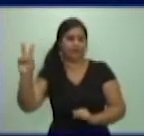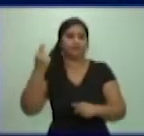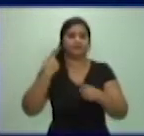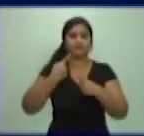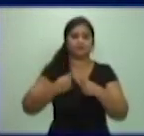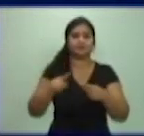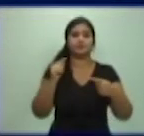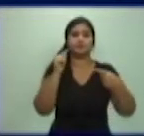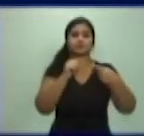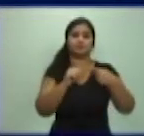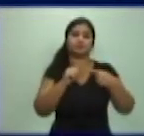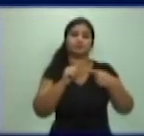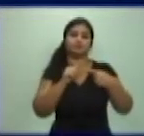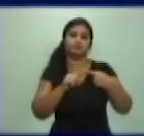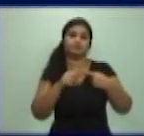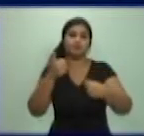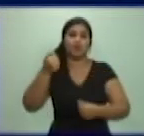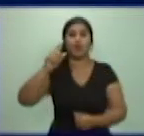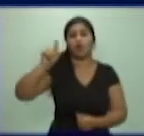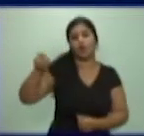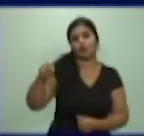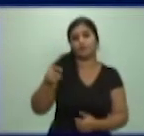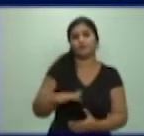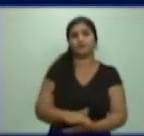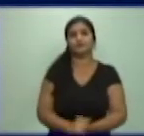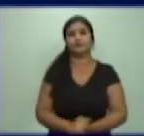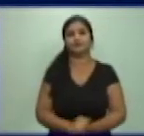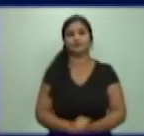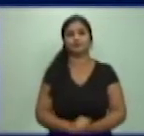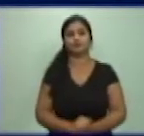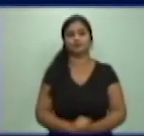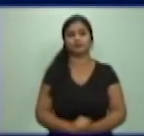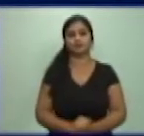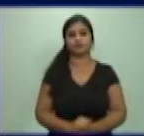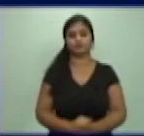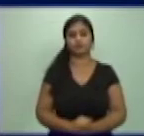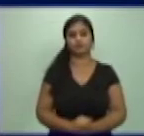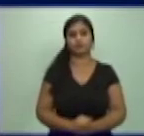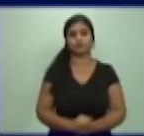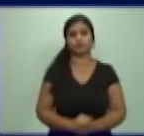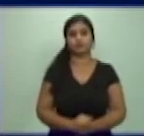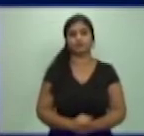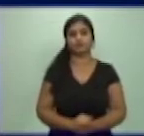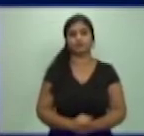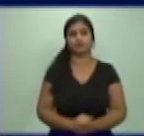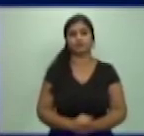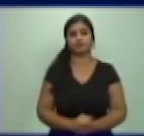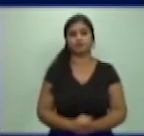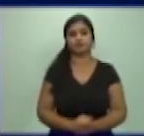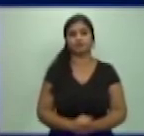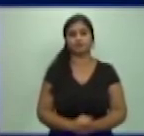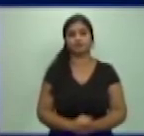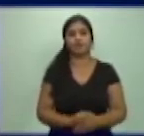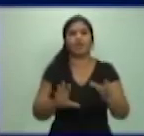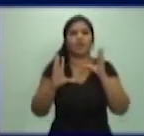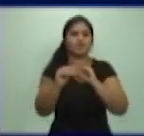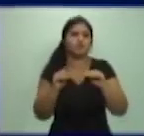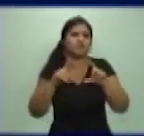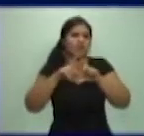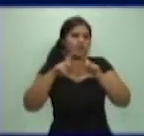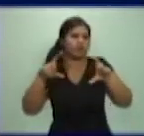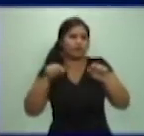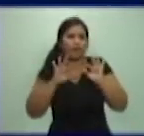abordan temáticas que distan mucho de la realidad inmediata. ¿Qué dice el texto al